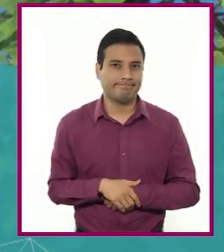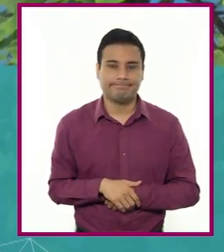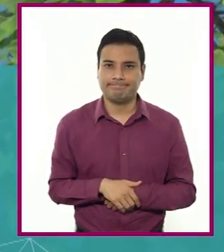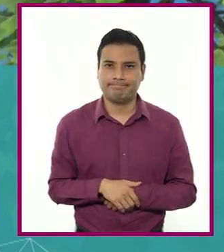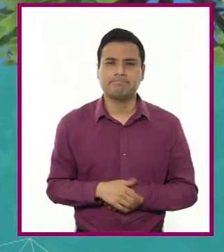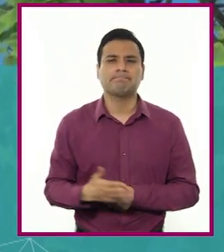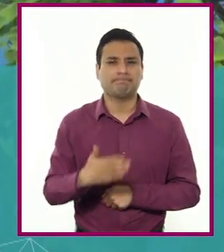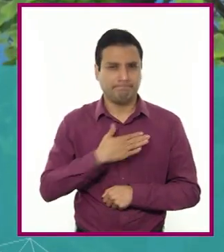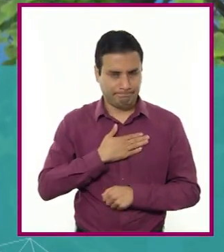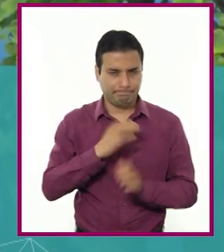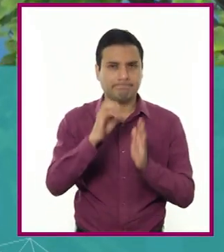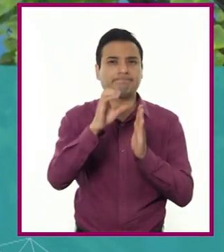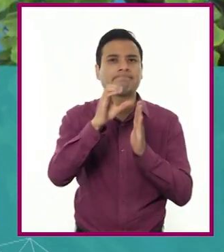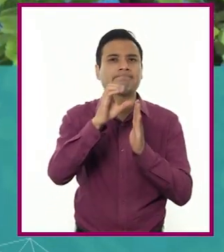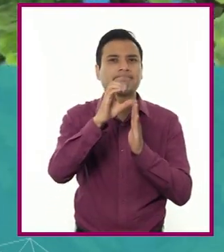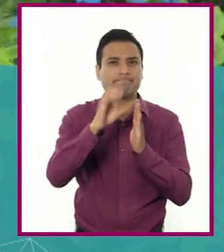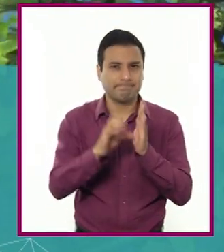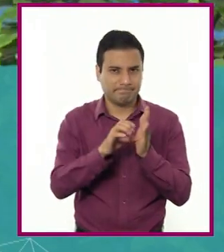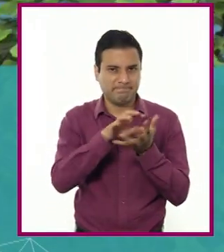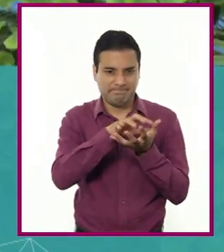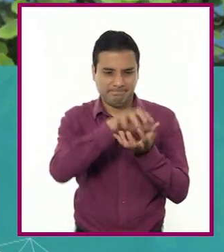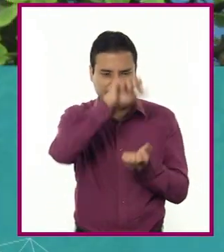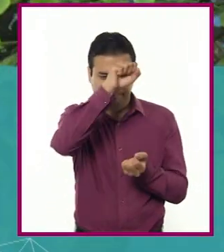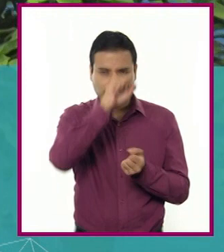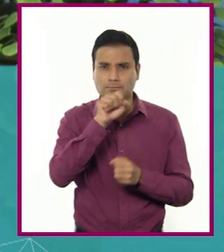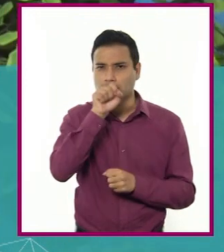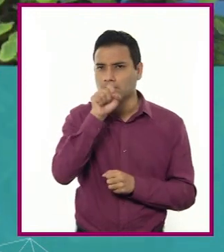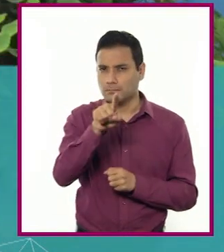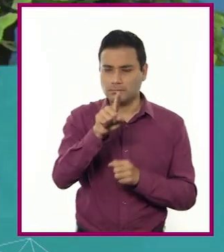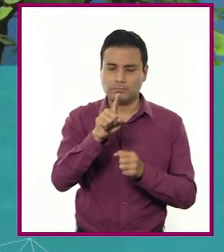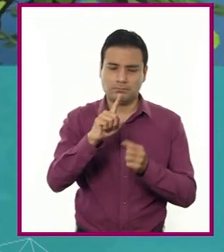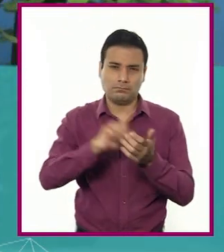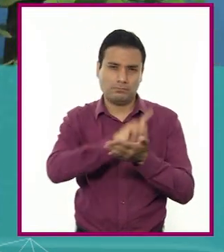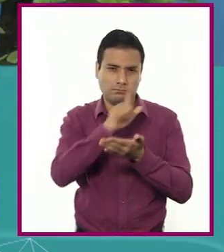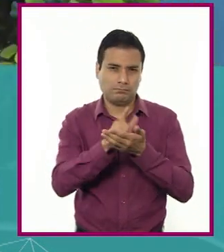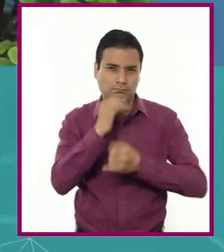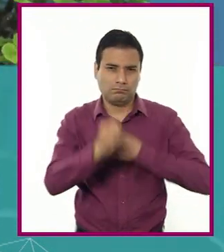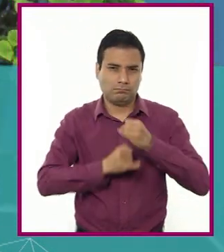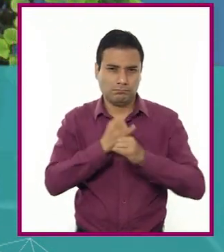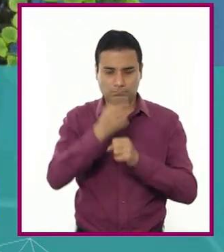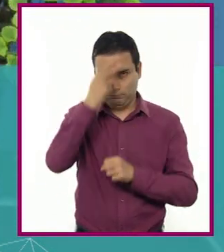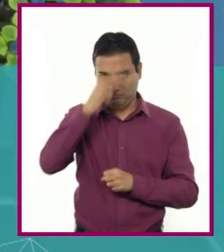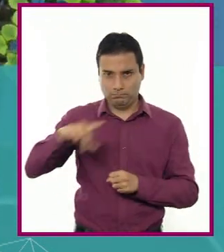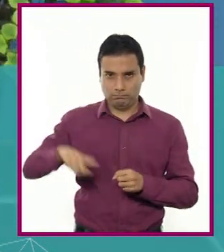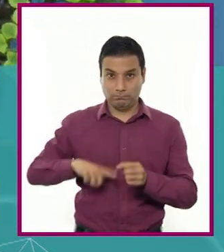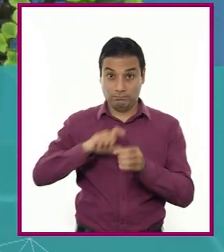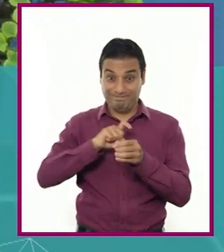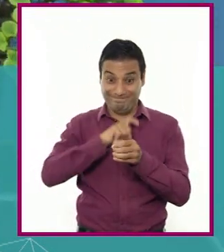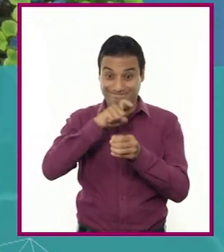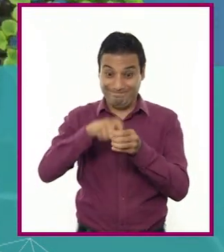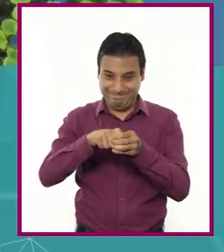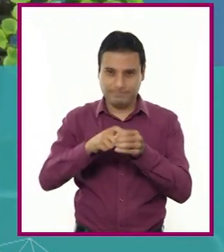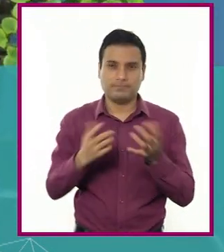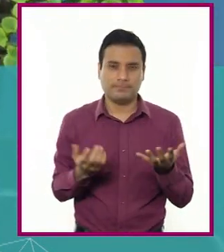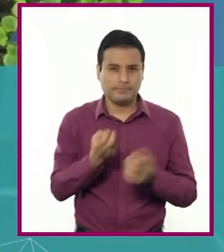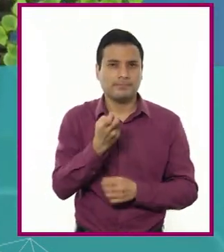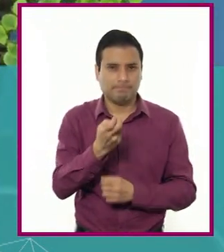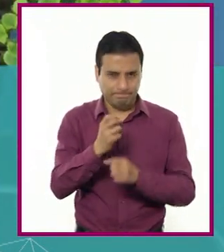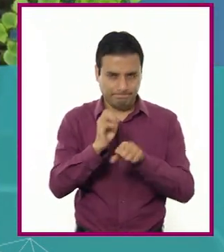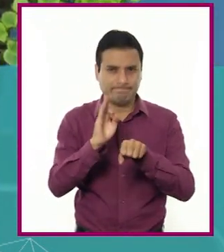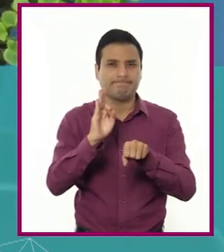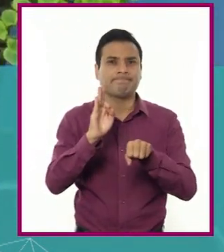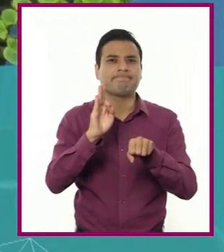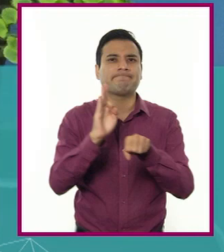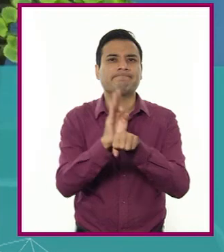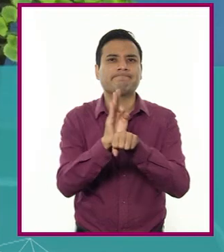nuestra Constitución y los tratados internacionales celebrados por México son instrumentos que permiten garantizar